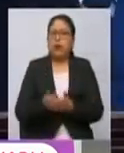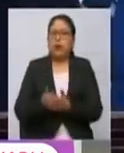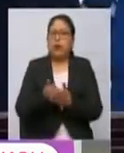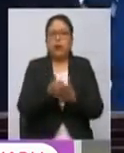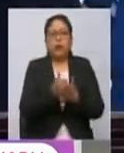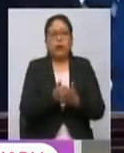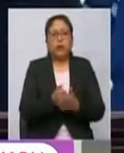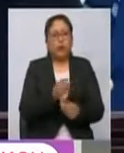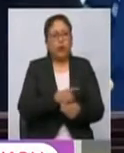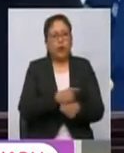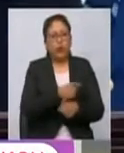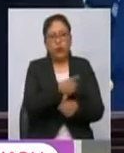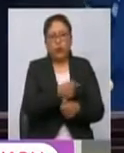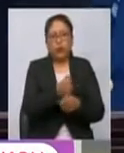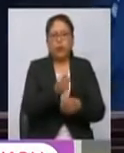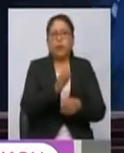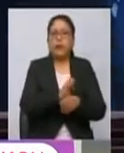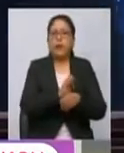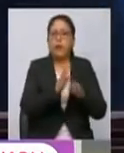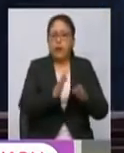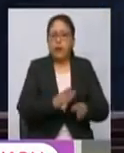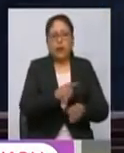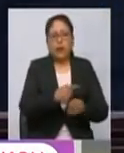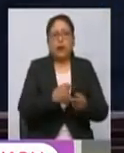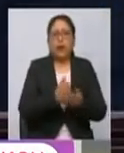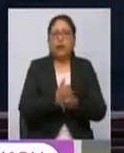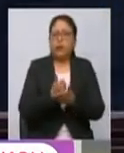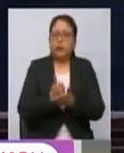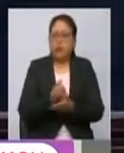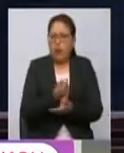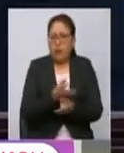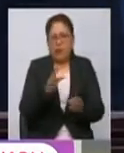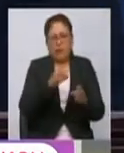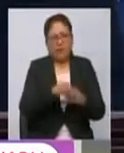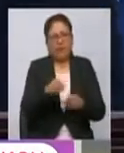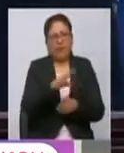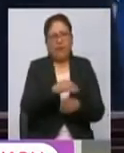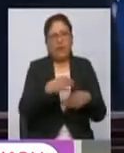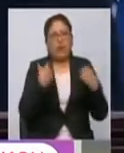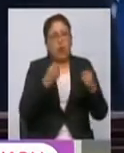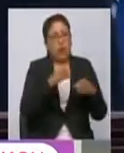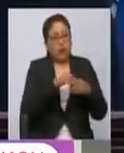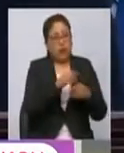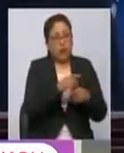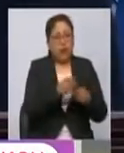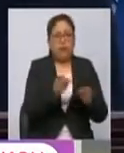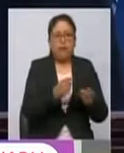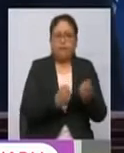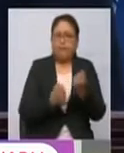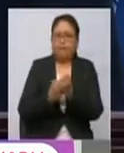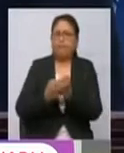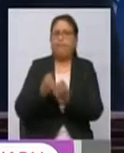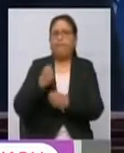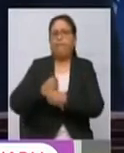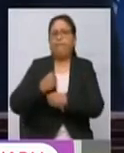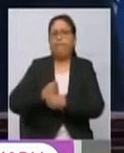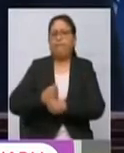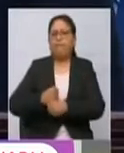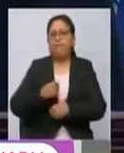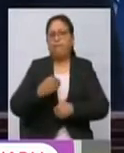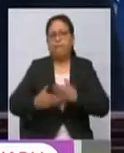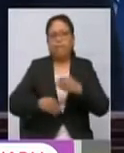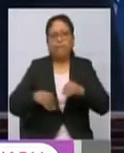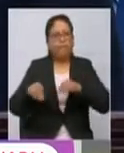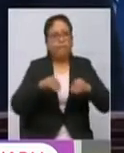ayuda de nuestros médicos, de nuestras enfermeras, el personal de salud comprometido con su pueblo, que está trabajando